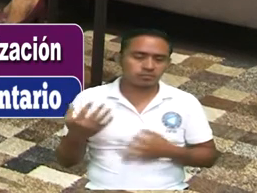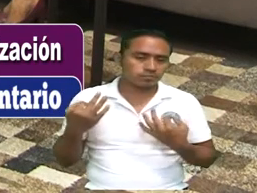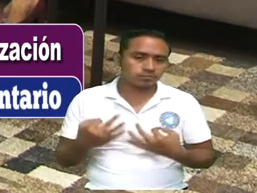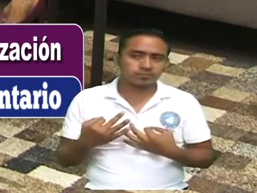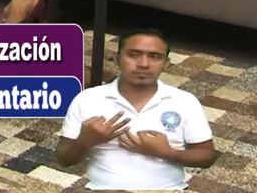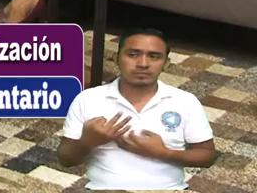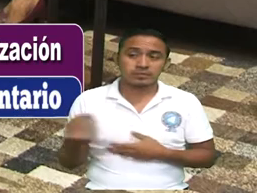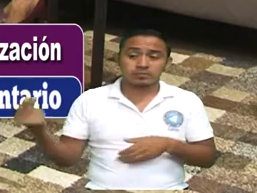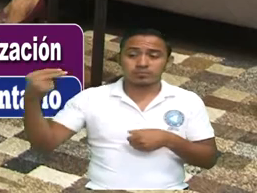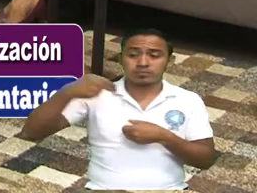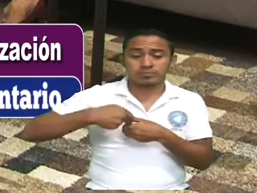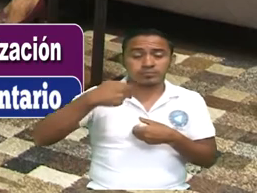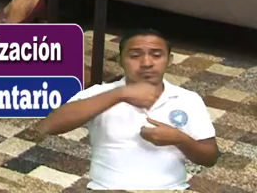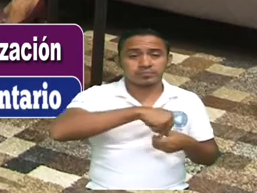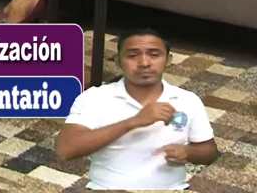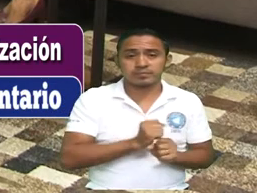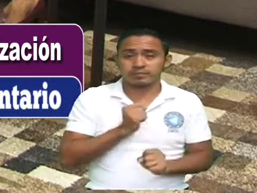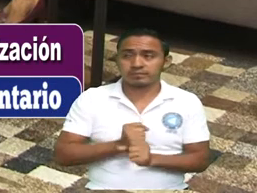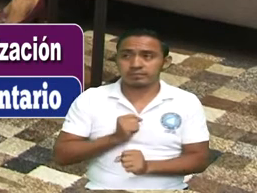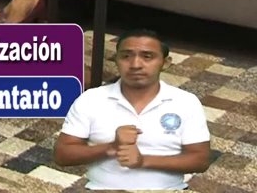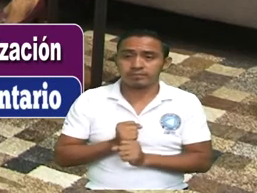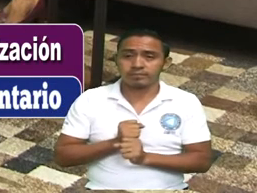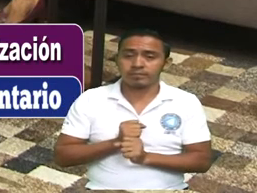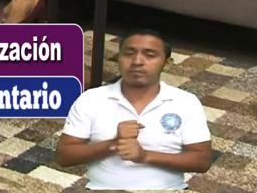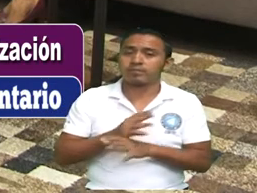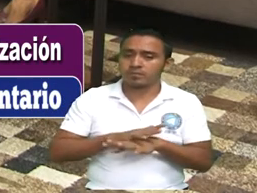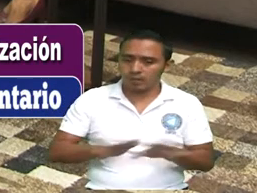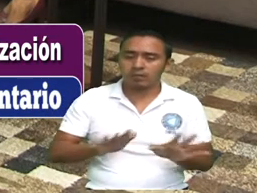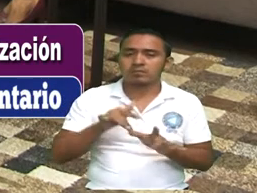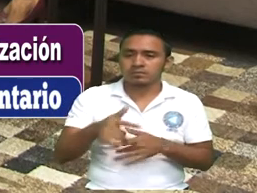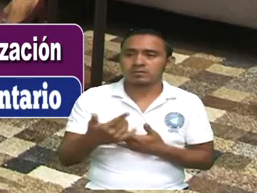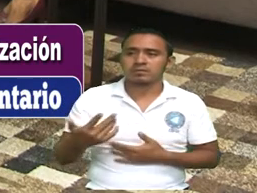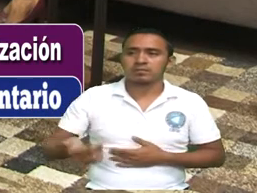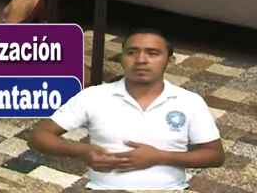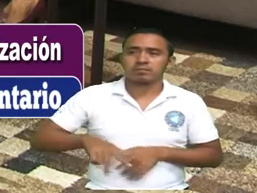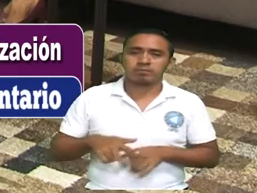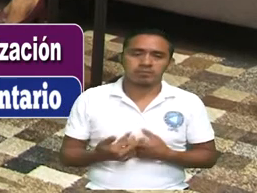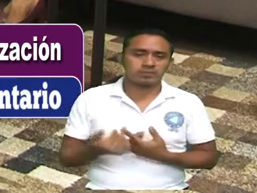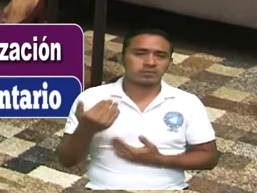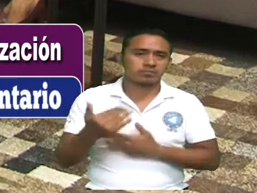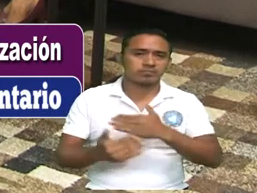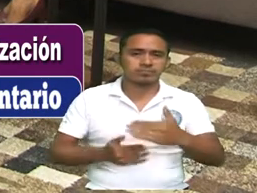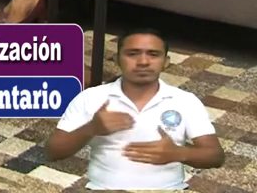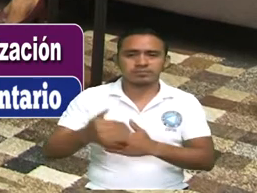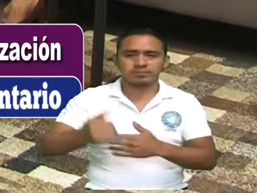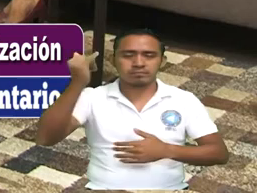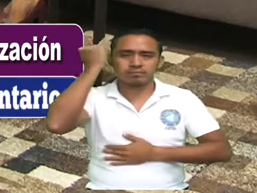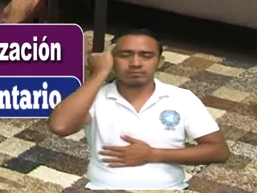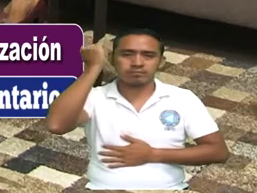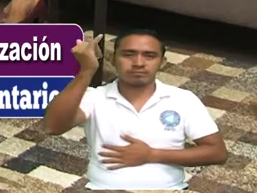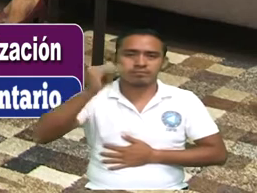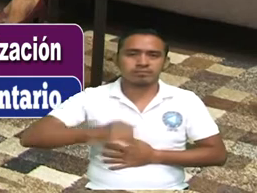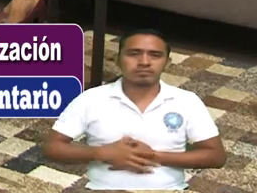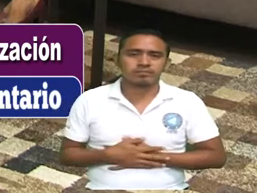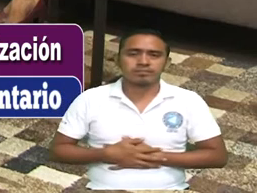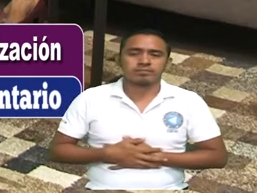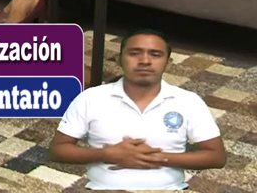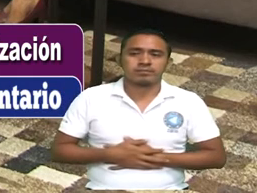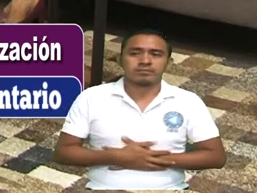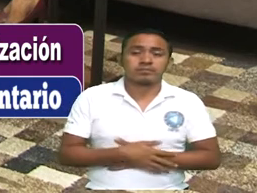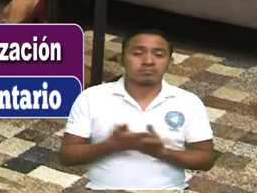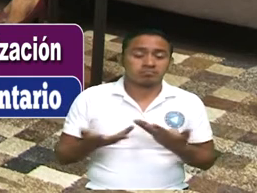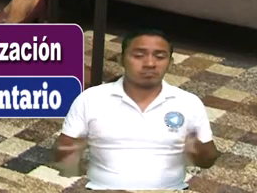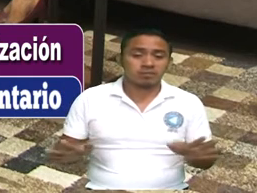irse insertando a la vida laboral. Y de ahí es donde viene surgiendo el emprender. Y